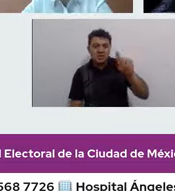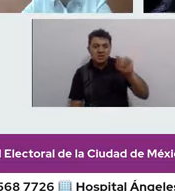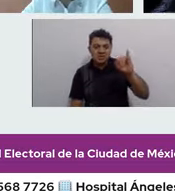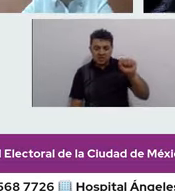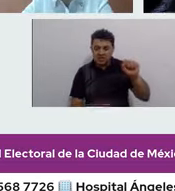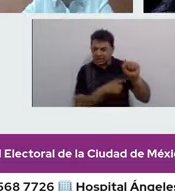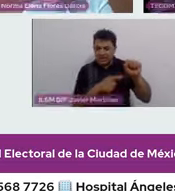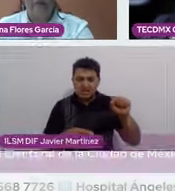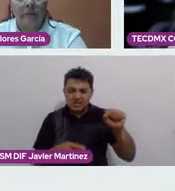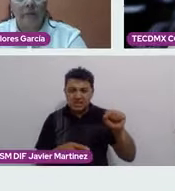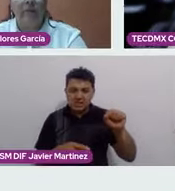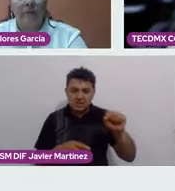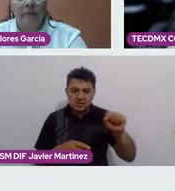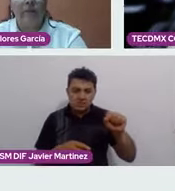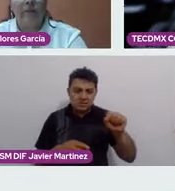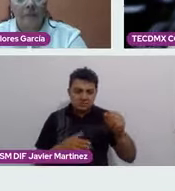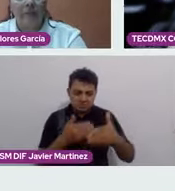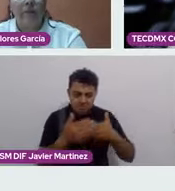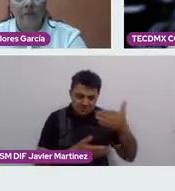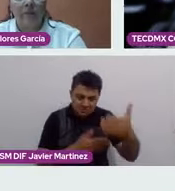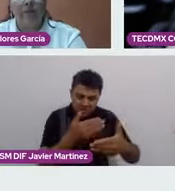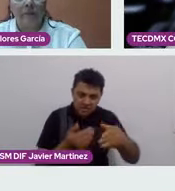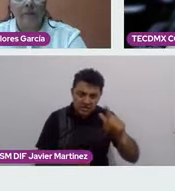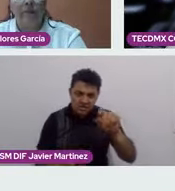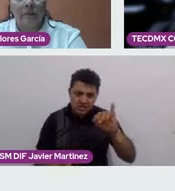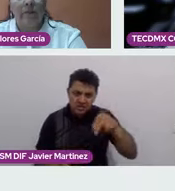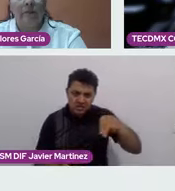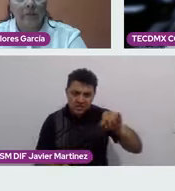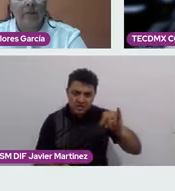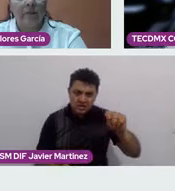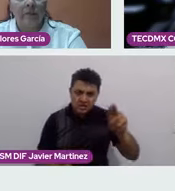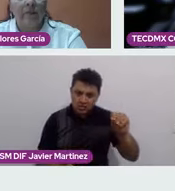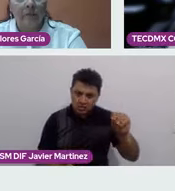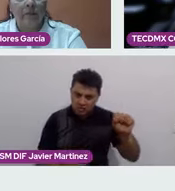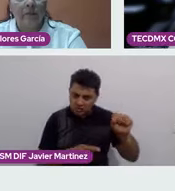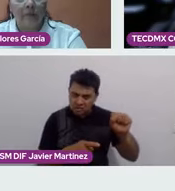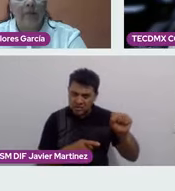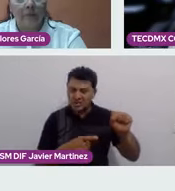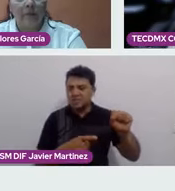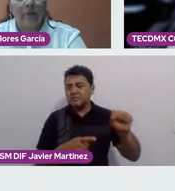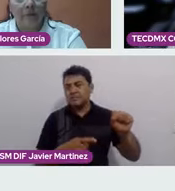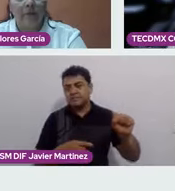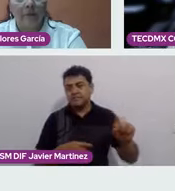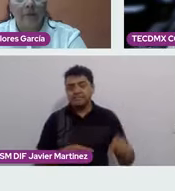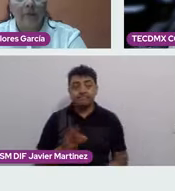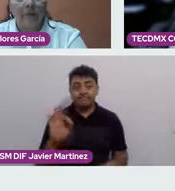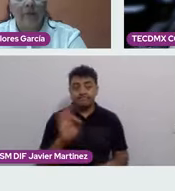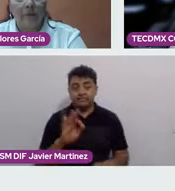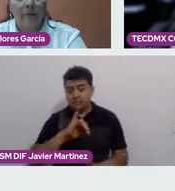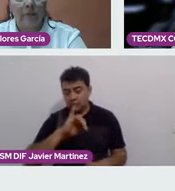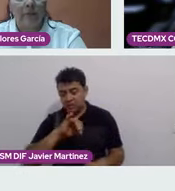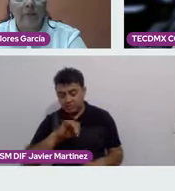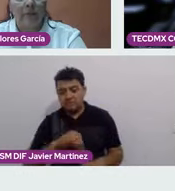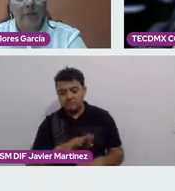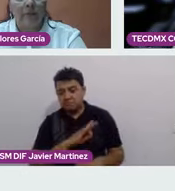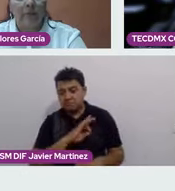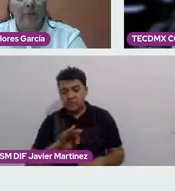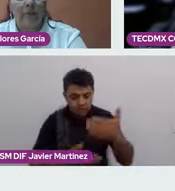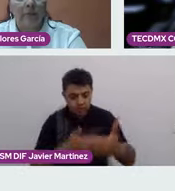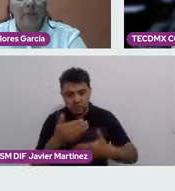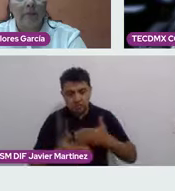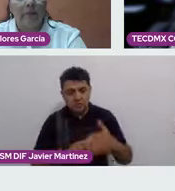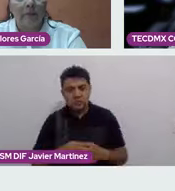tinnitus. Si es una otitis crónica, pues ahí lo que el mecanismo